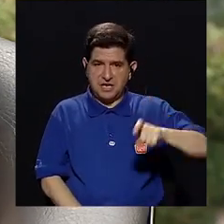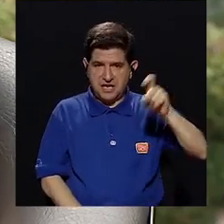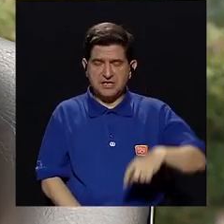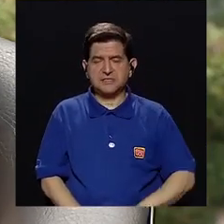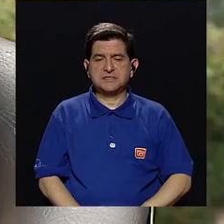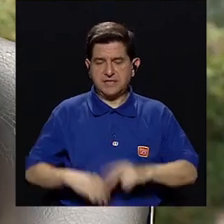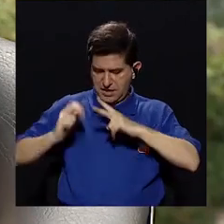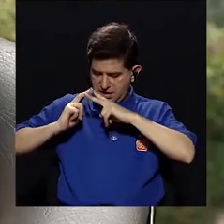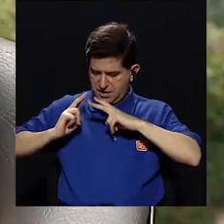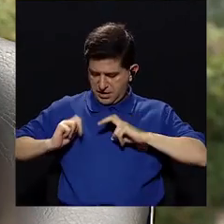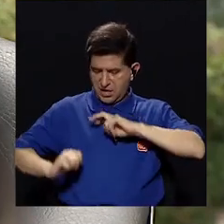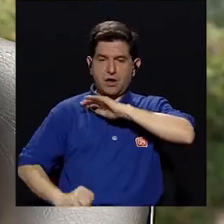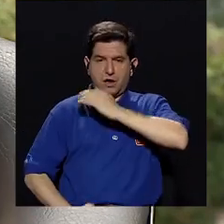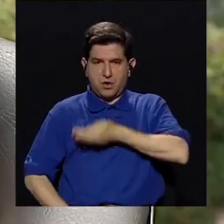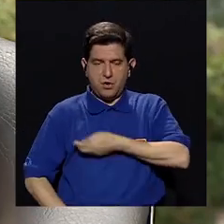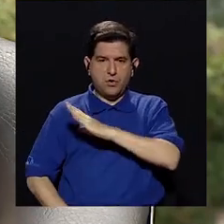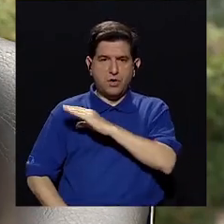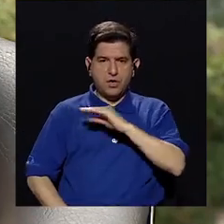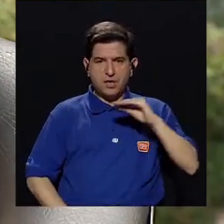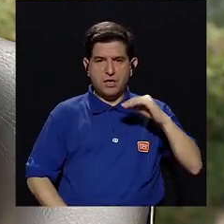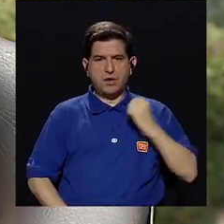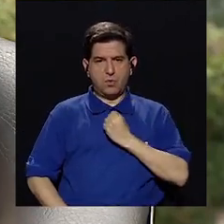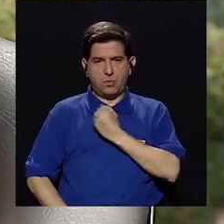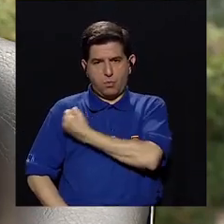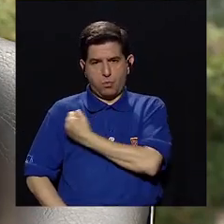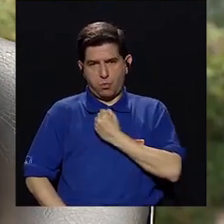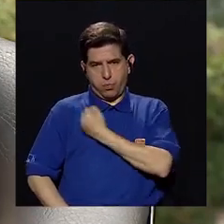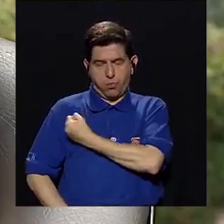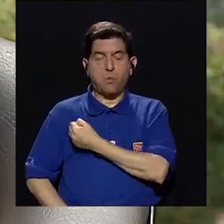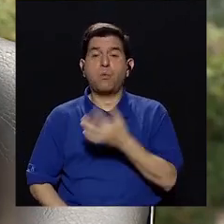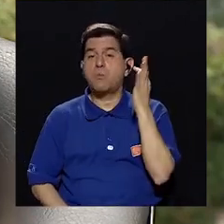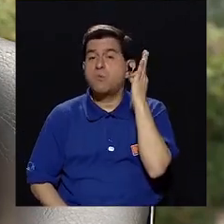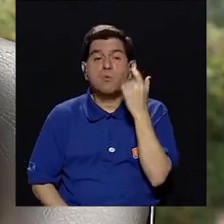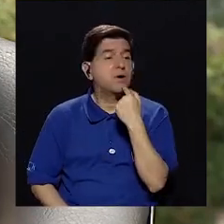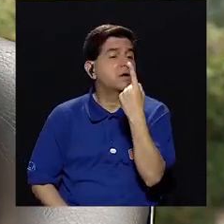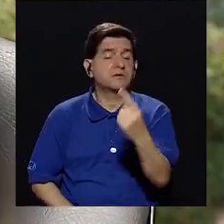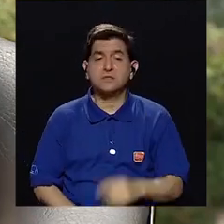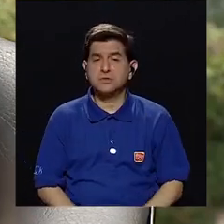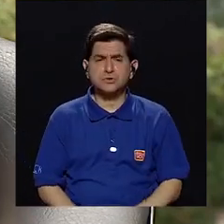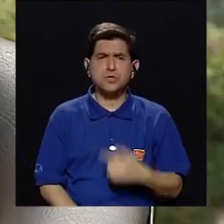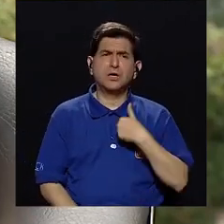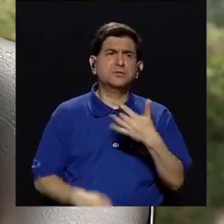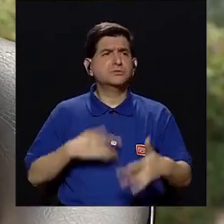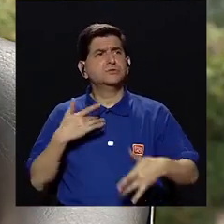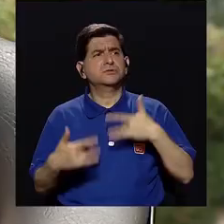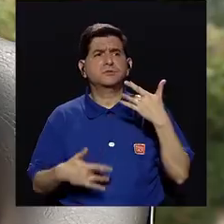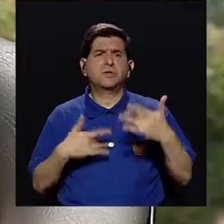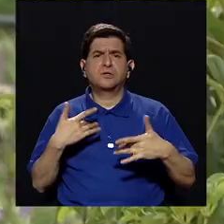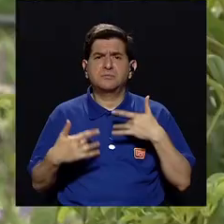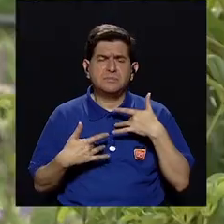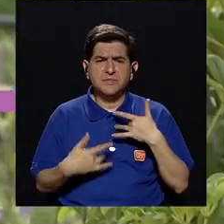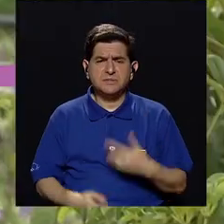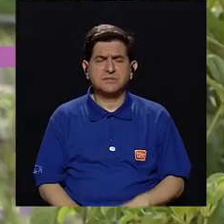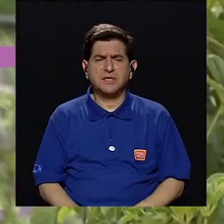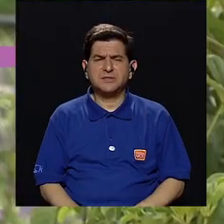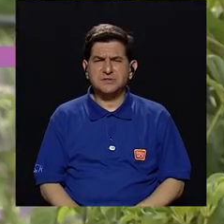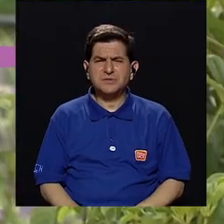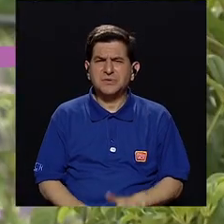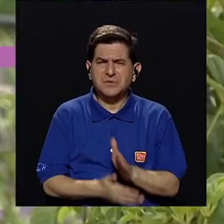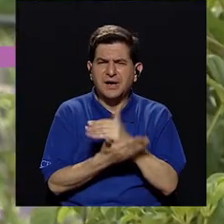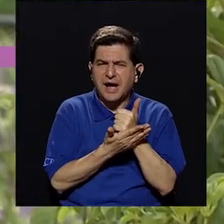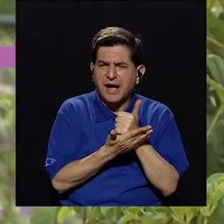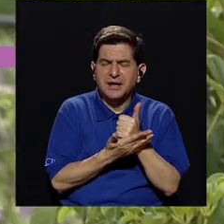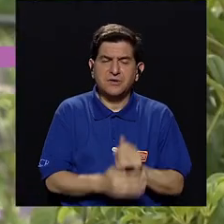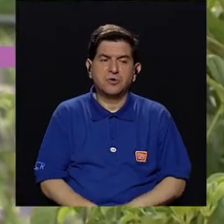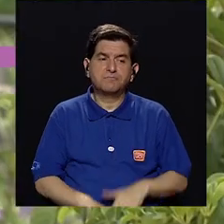mamografía y el ultrasonido ahora si la señora dice bueno yo me siento la mandamos y le